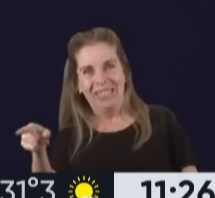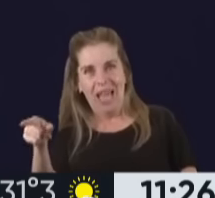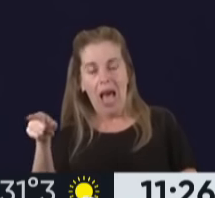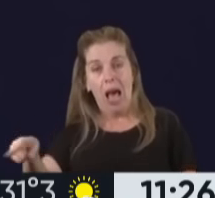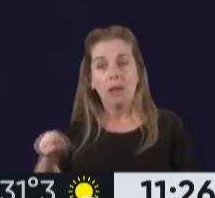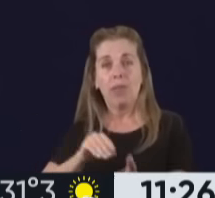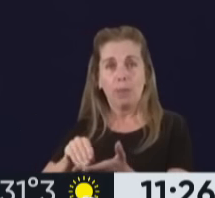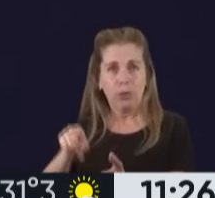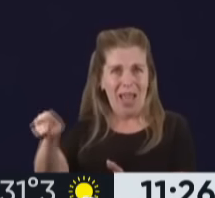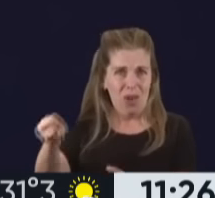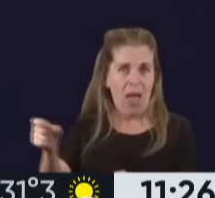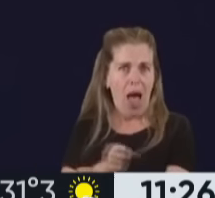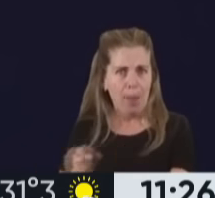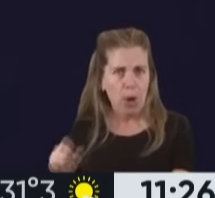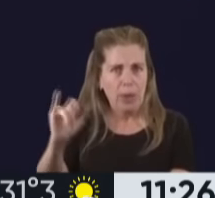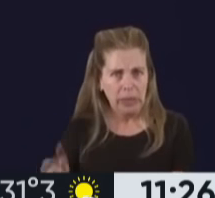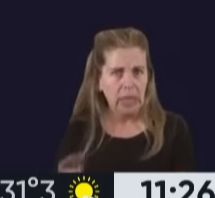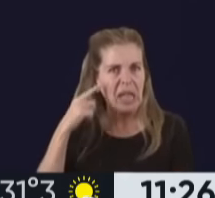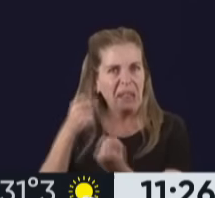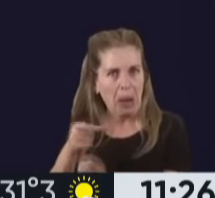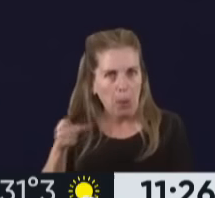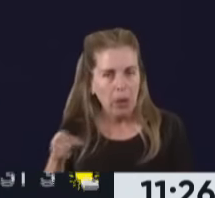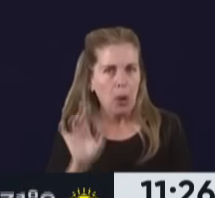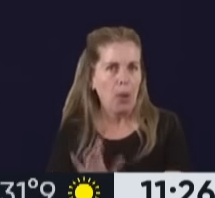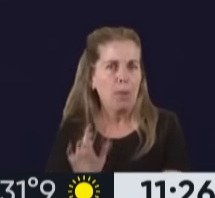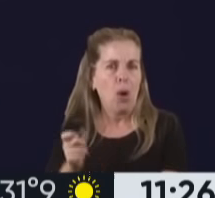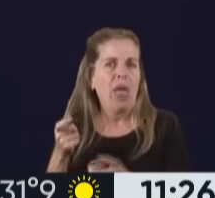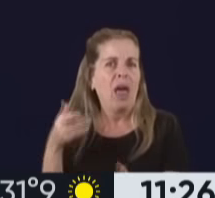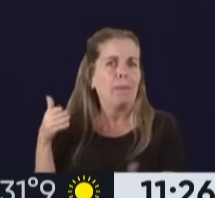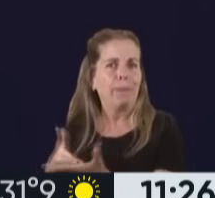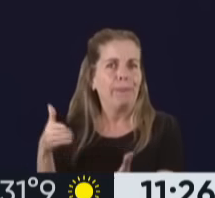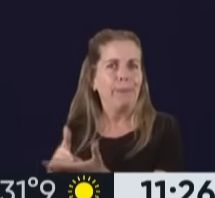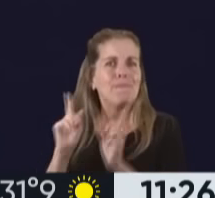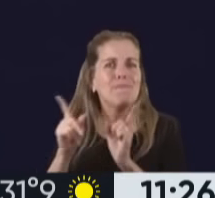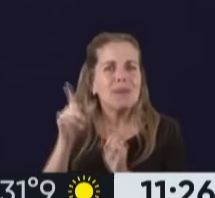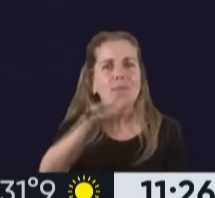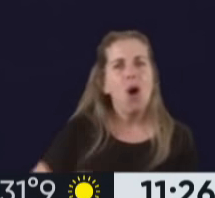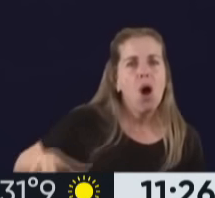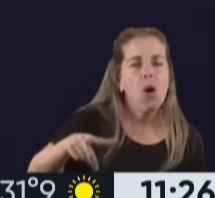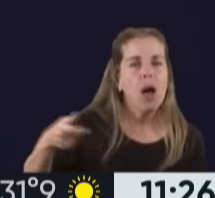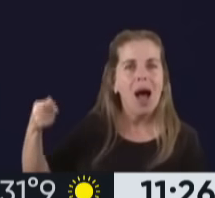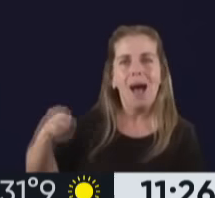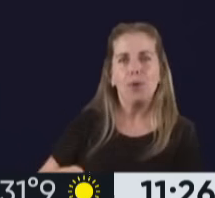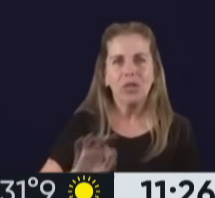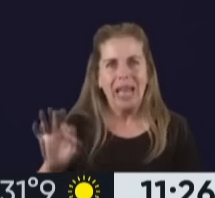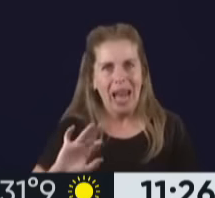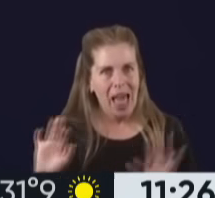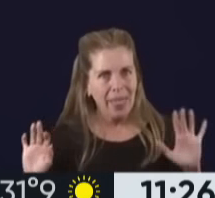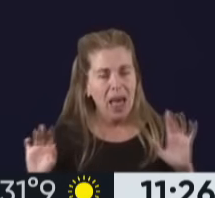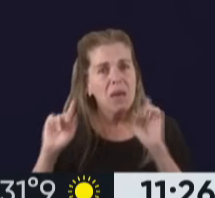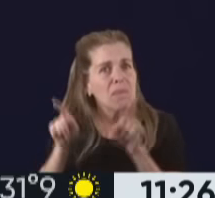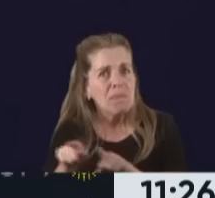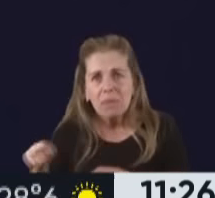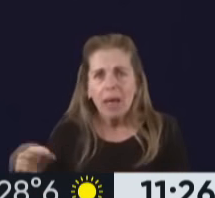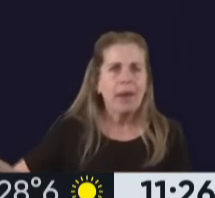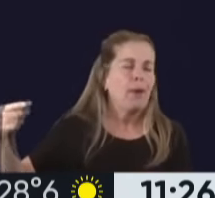cada establecimiento, no solo entorpecen la toma de decisiones, incluso cuando su jurisdicción no realizan los aportes necesarios, sino que también se oponen a